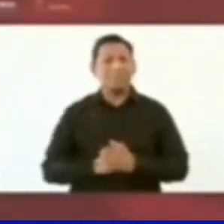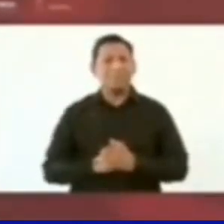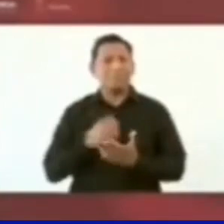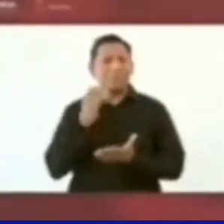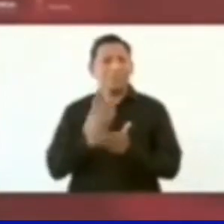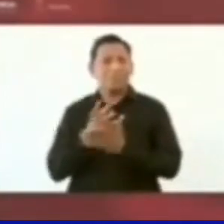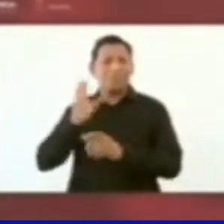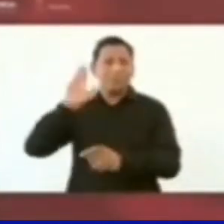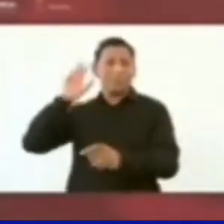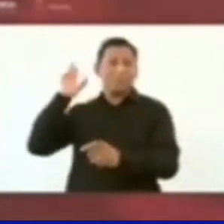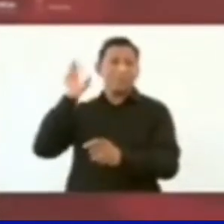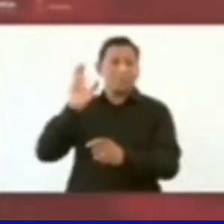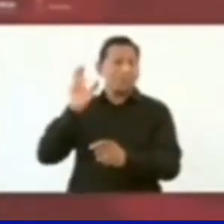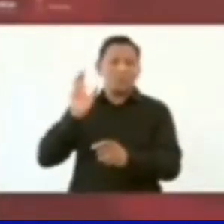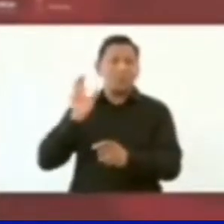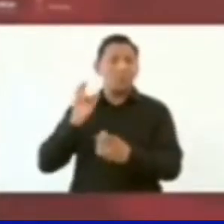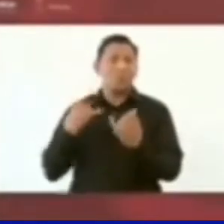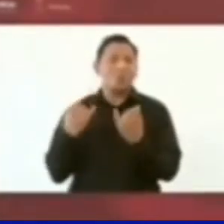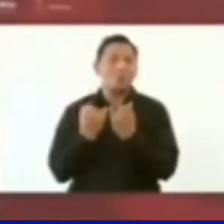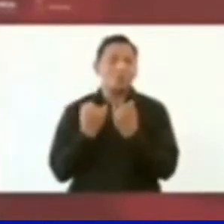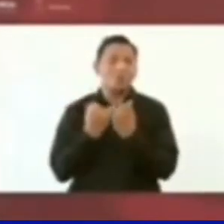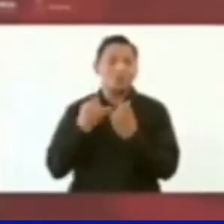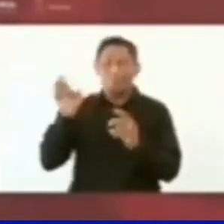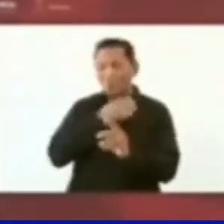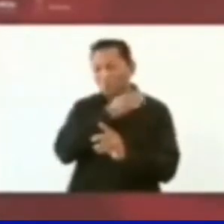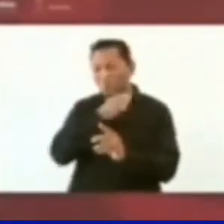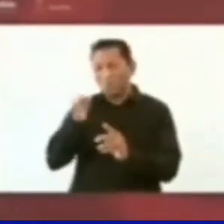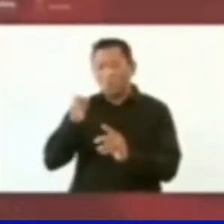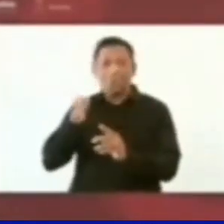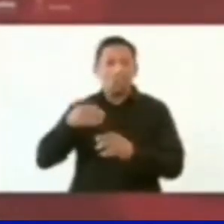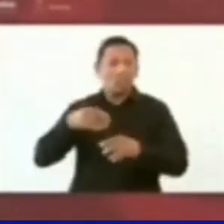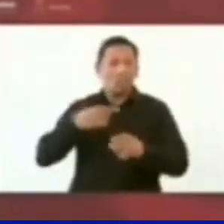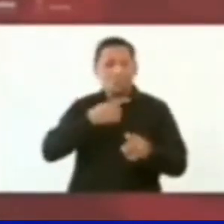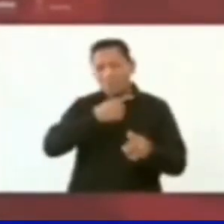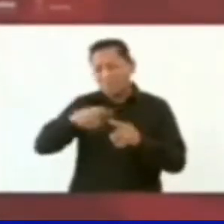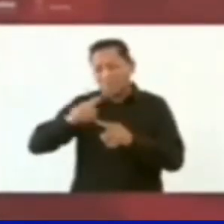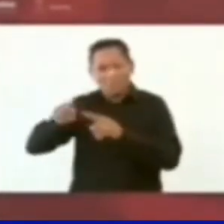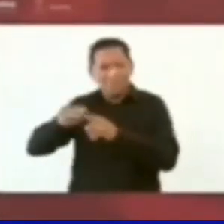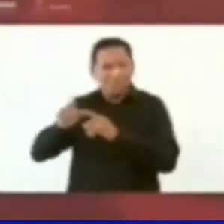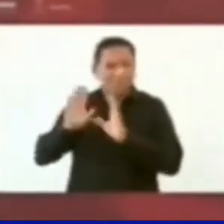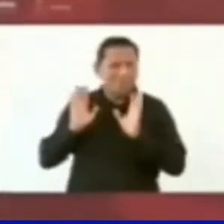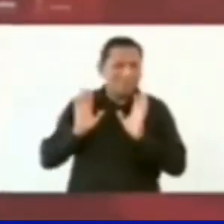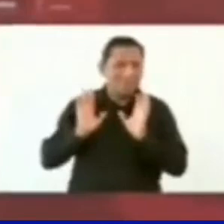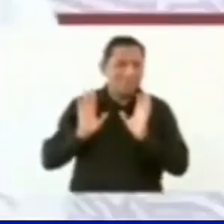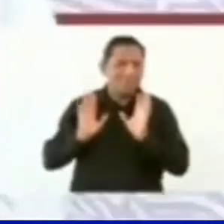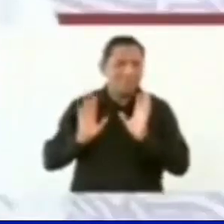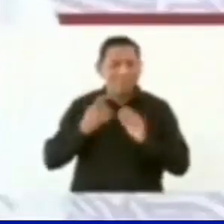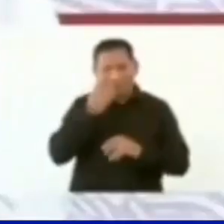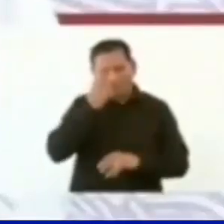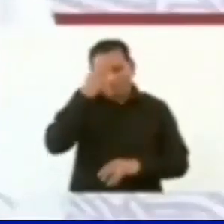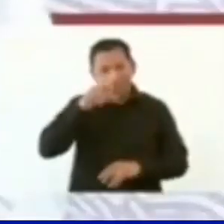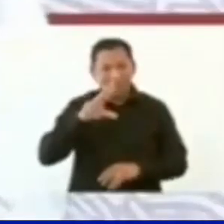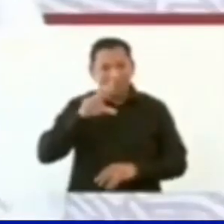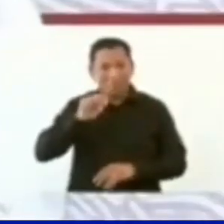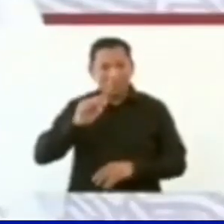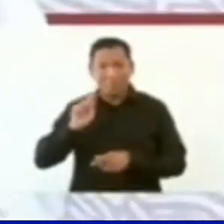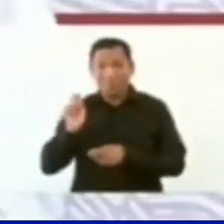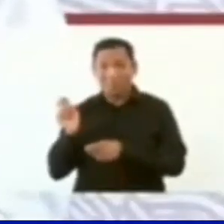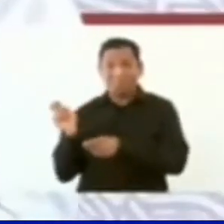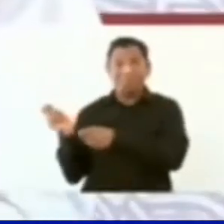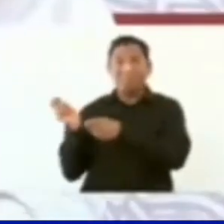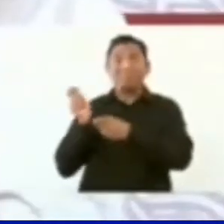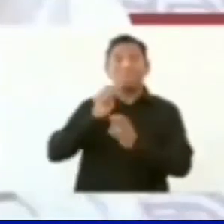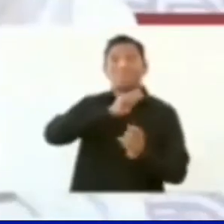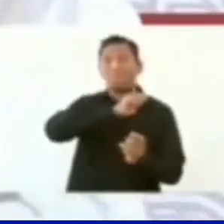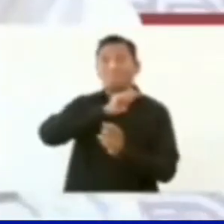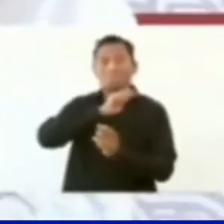y contra la pared los opositores. Ciertamente, la reflexión del presidente respecto a que el problema va a estar de este lado